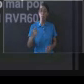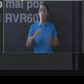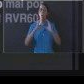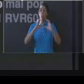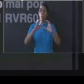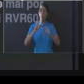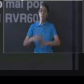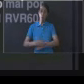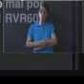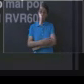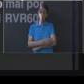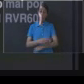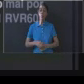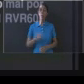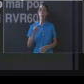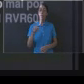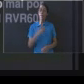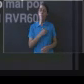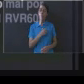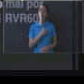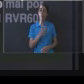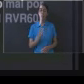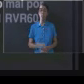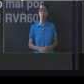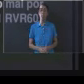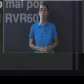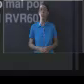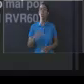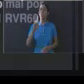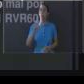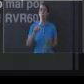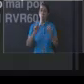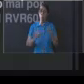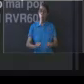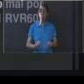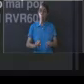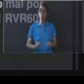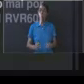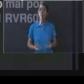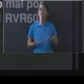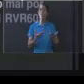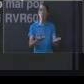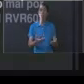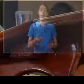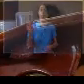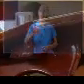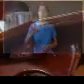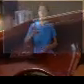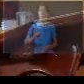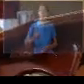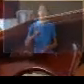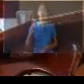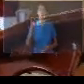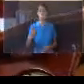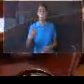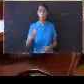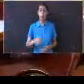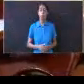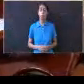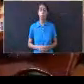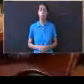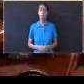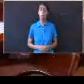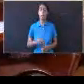ovejas. Él quería algo. Entonces no podemos devolver mal por bien. David había